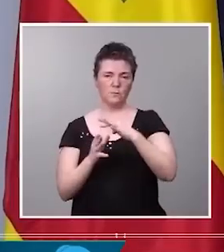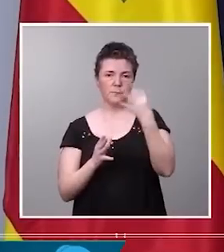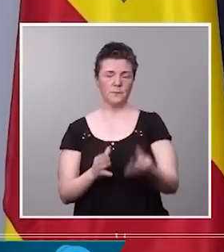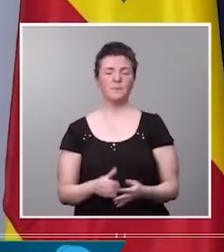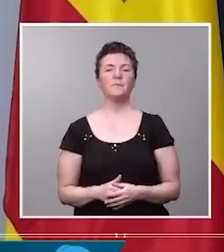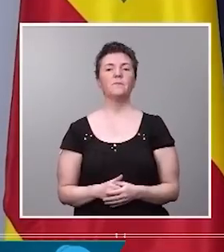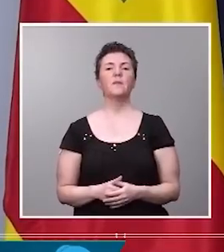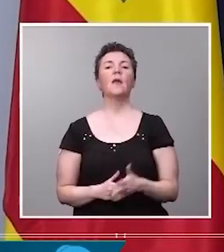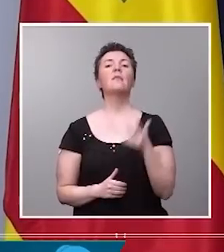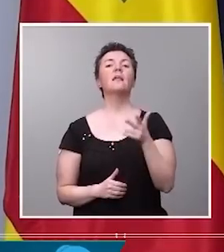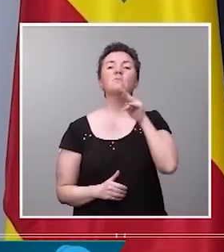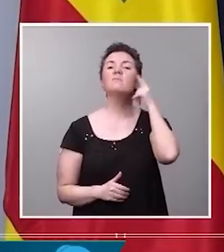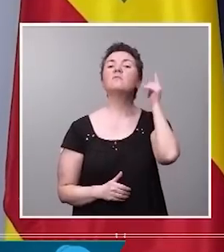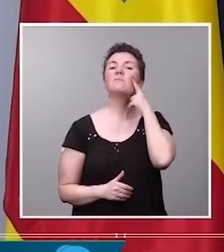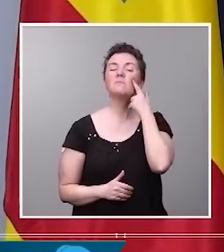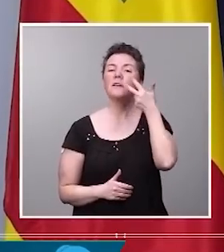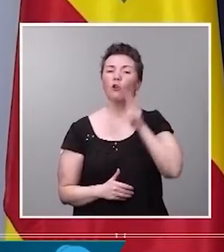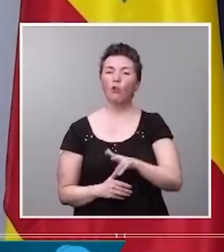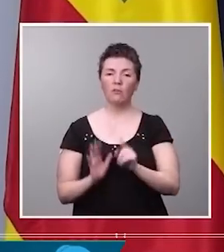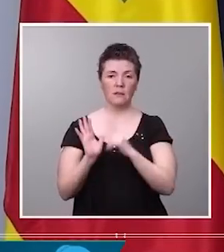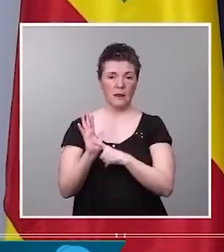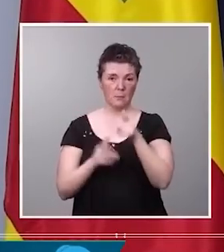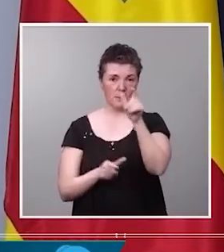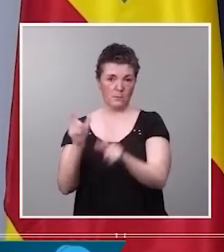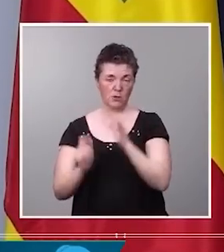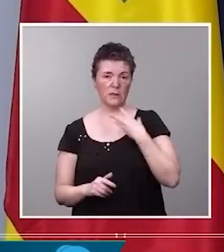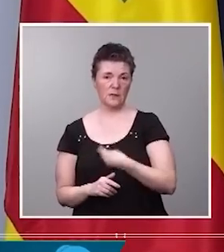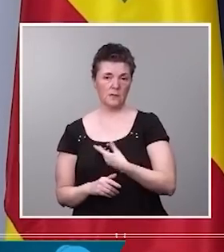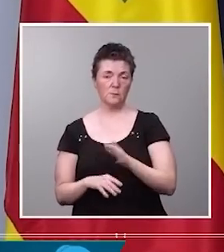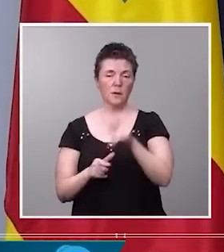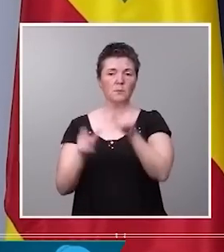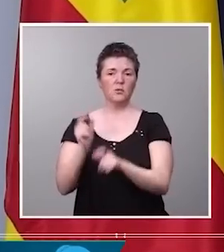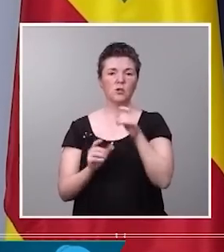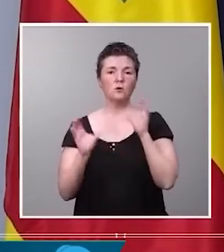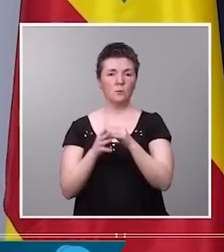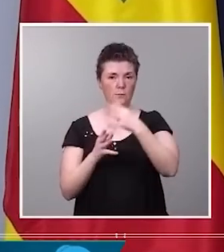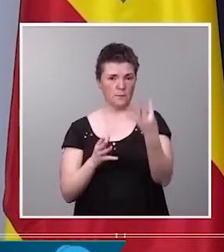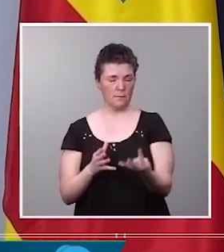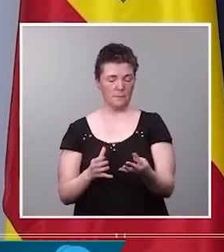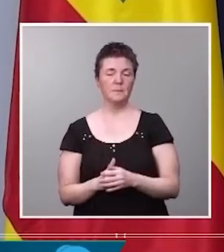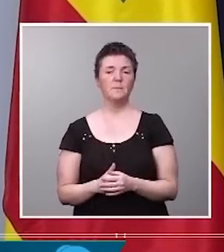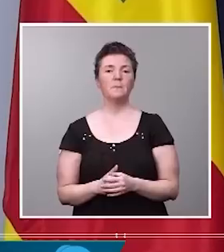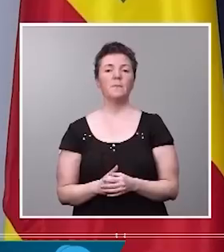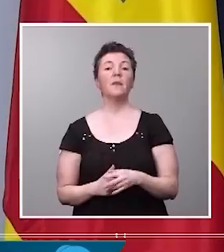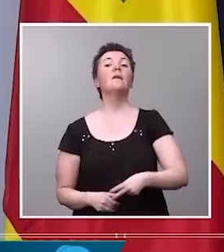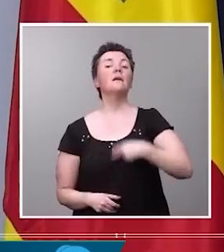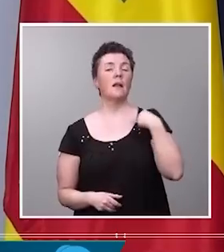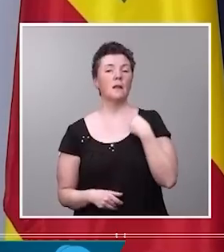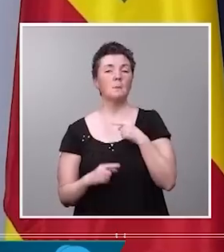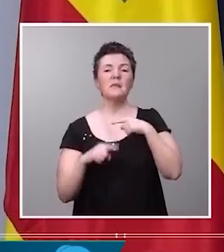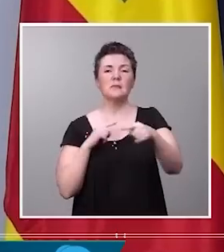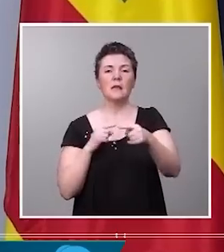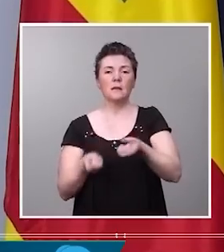países que nos llevan años de ventaja y que, como digo, están rectificando. Sin ir más lejos, por ejemplo, Suecia, que bueno, cuando en España ni siquiera